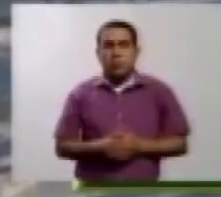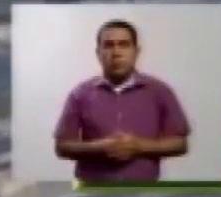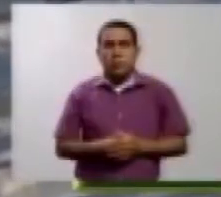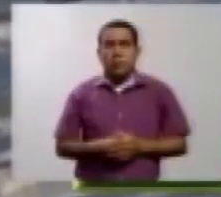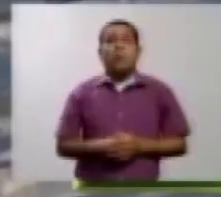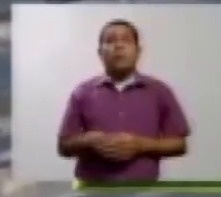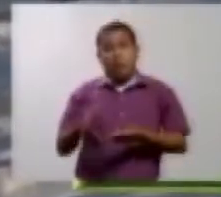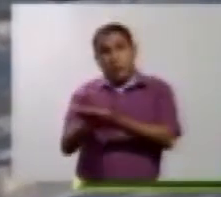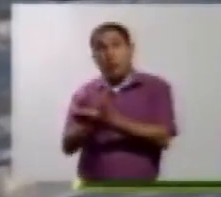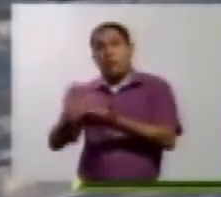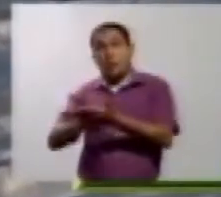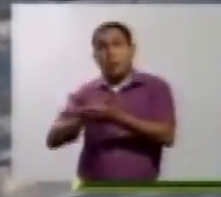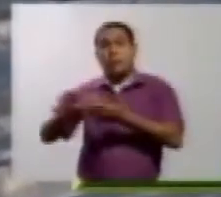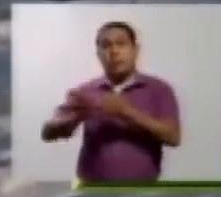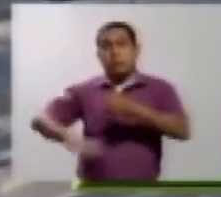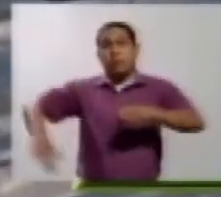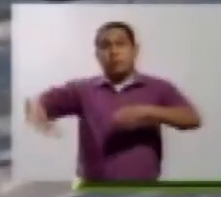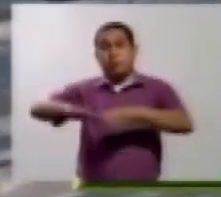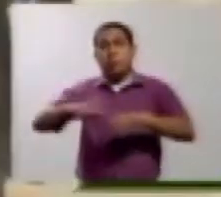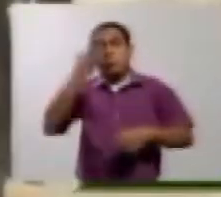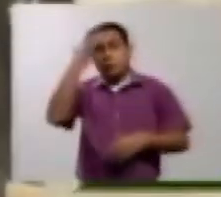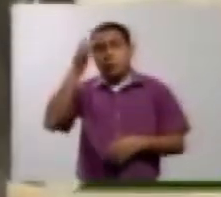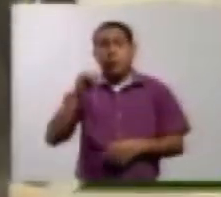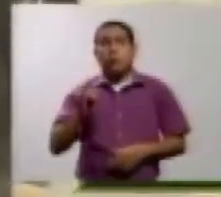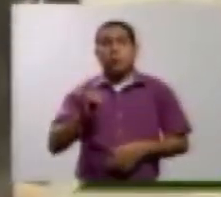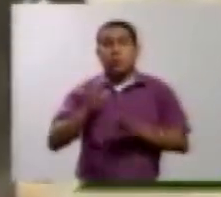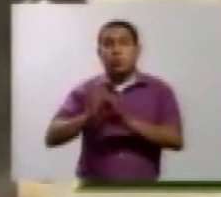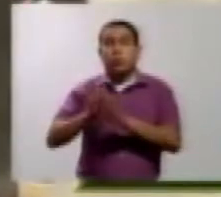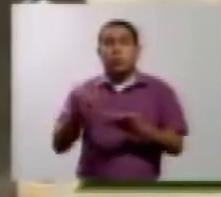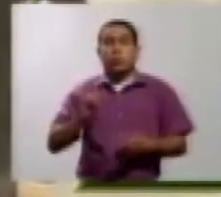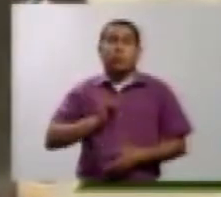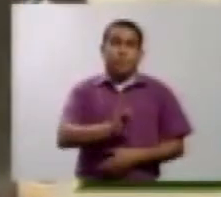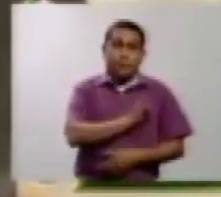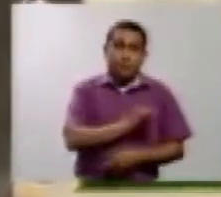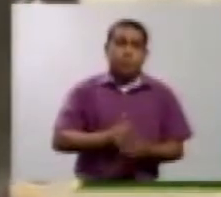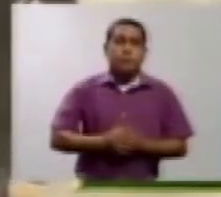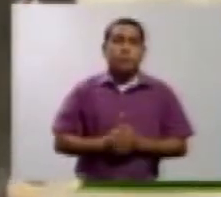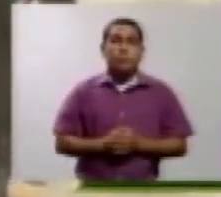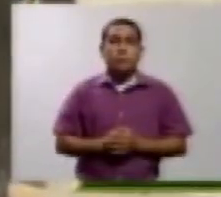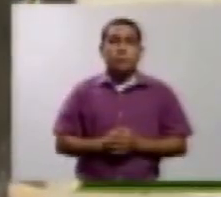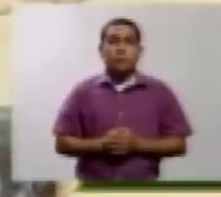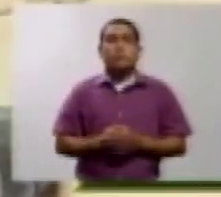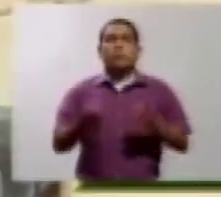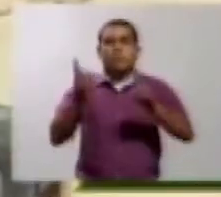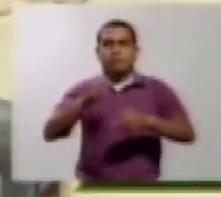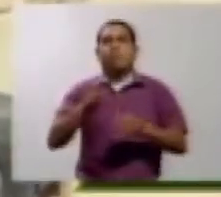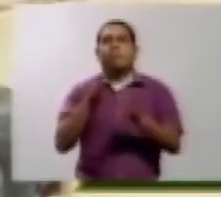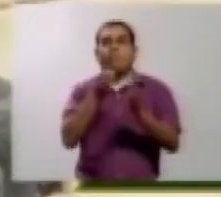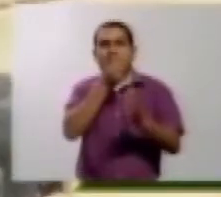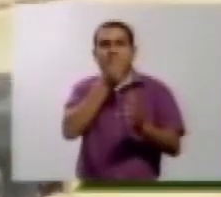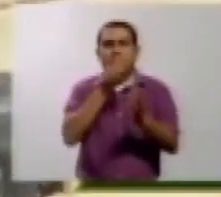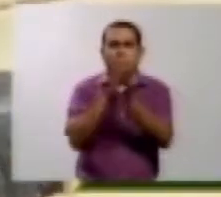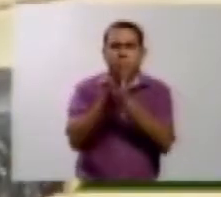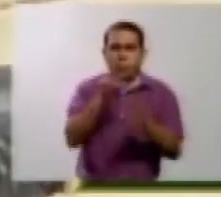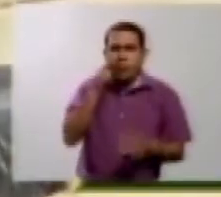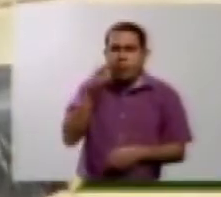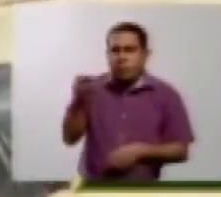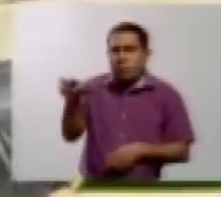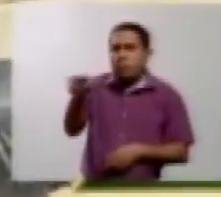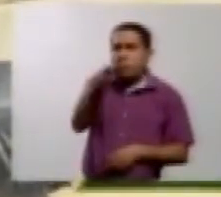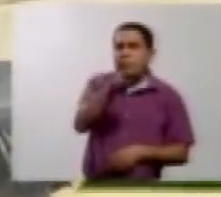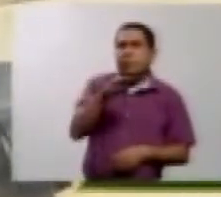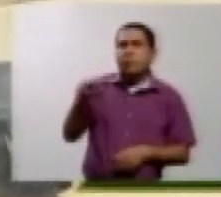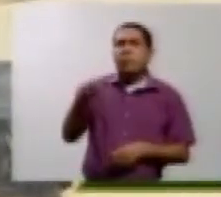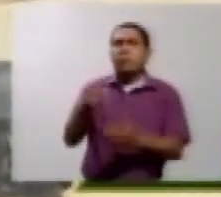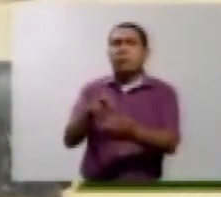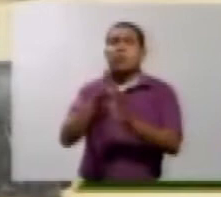que cree el espacio independiente hacia los vendedores. Luego de estas denuncias de Las Noticias, se creó una comisión de verificación cuyos